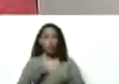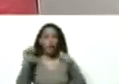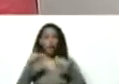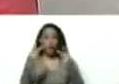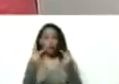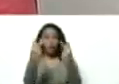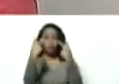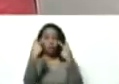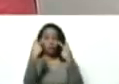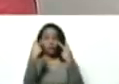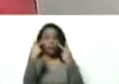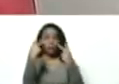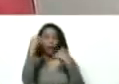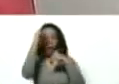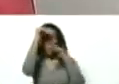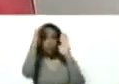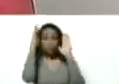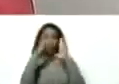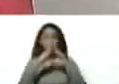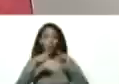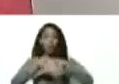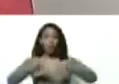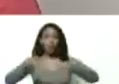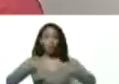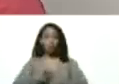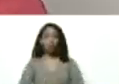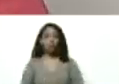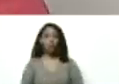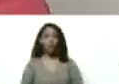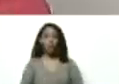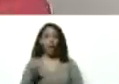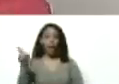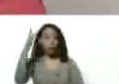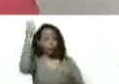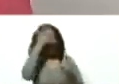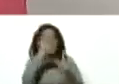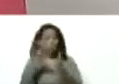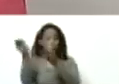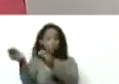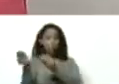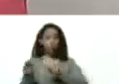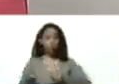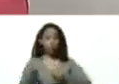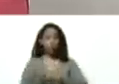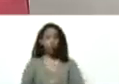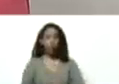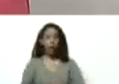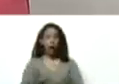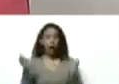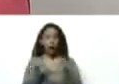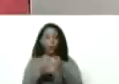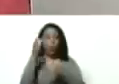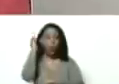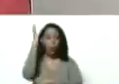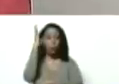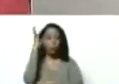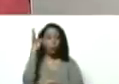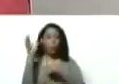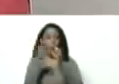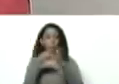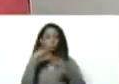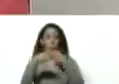ven y nos escuchan en todo el territorio esta fue la instrucción que usted dio al congreso del partido